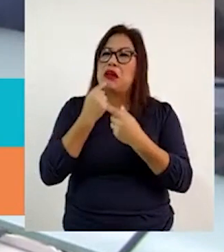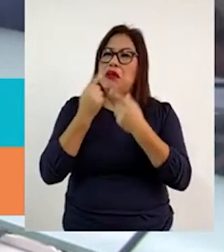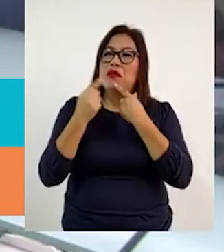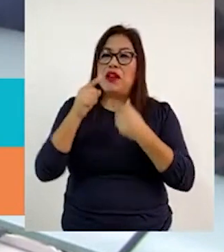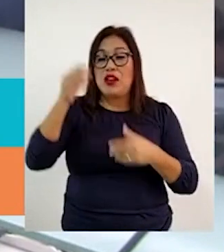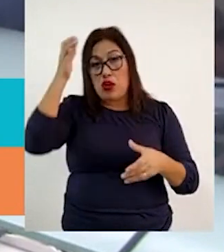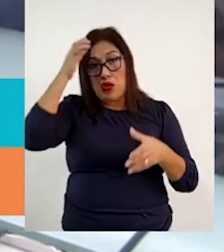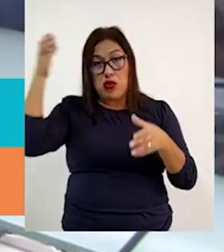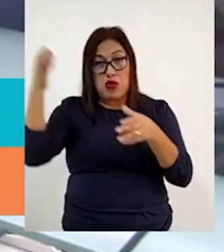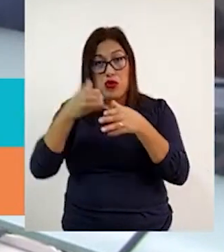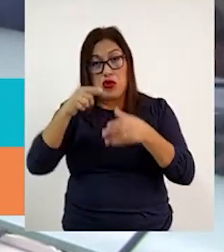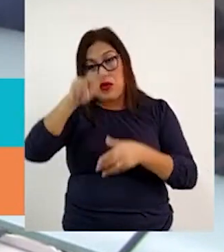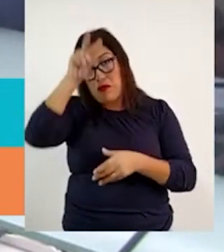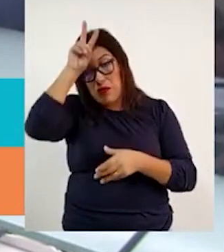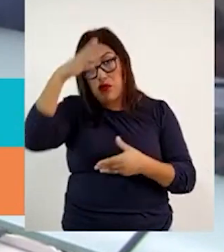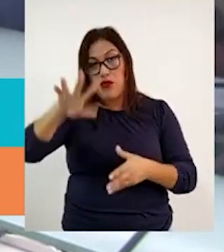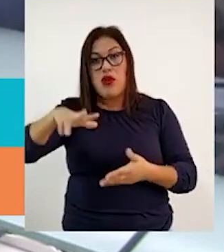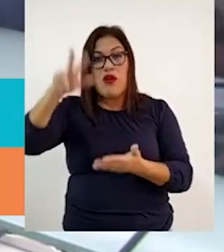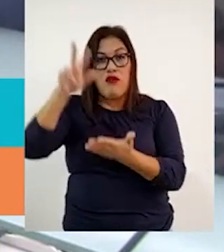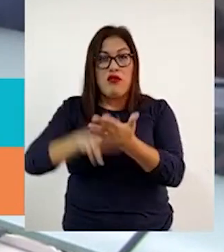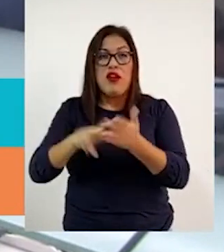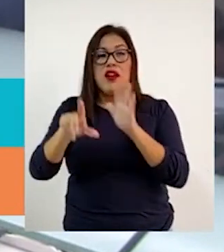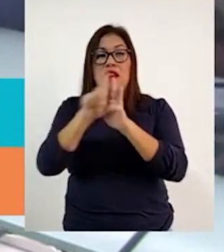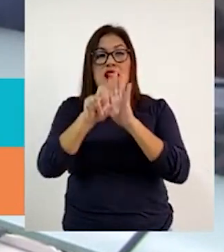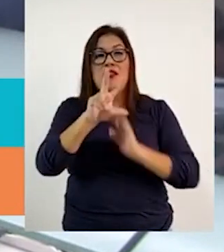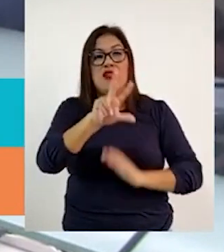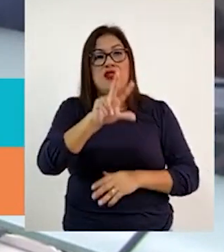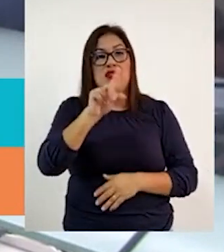República oficializó la ley